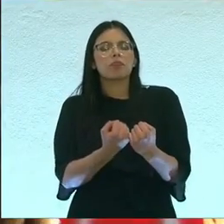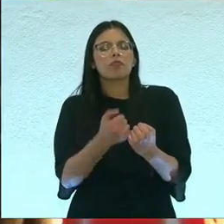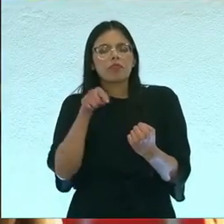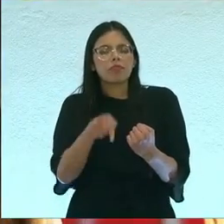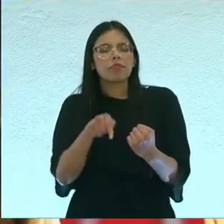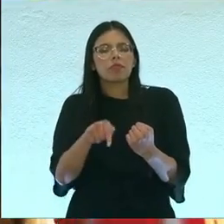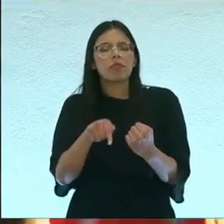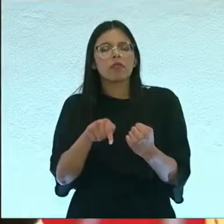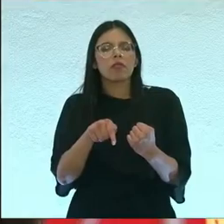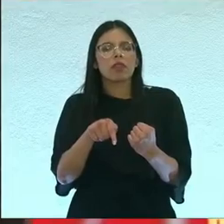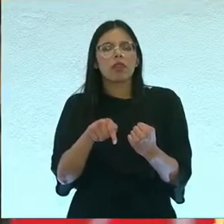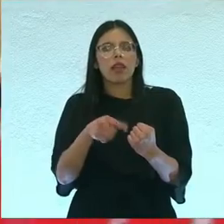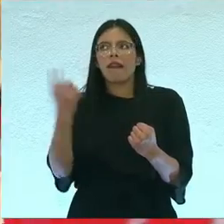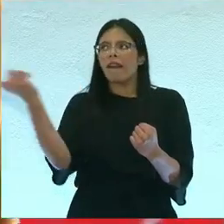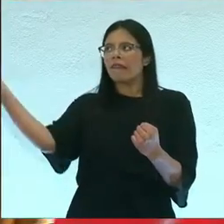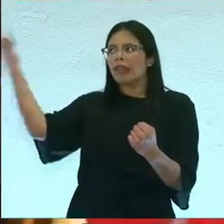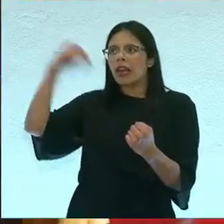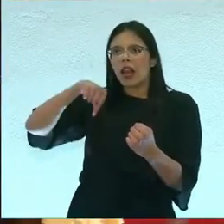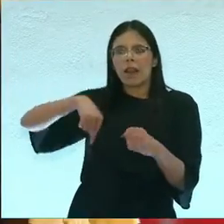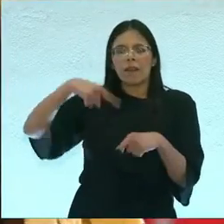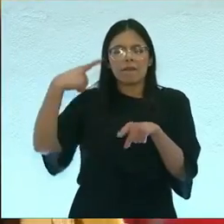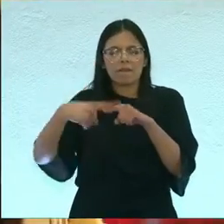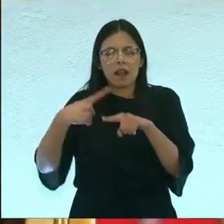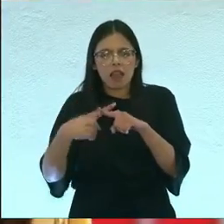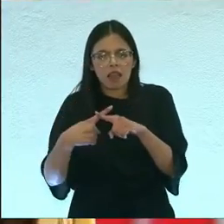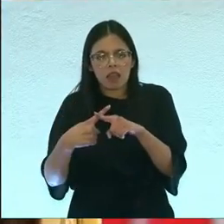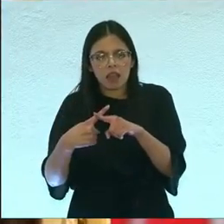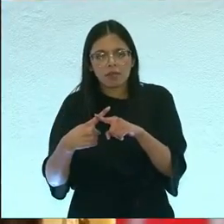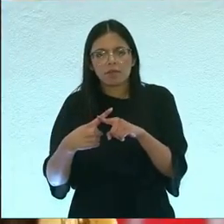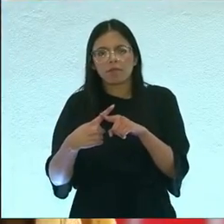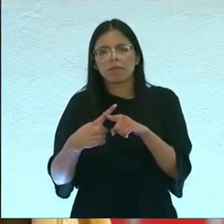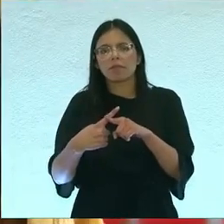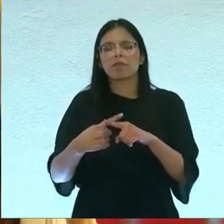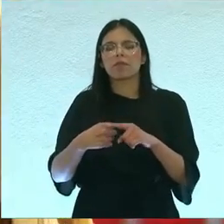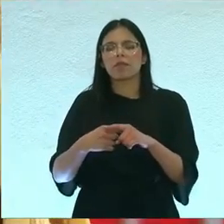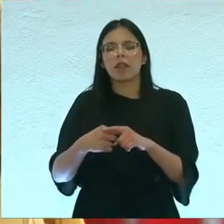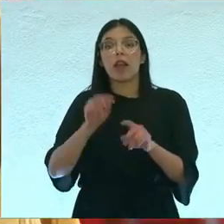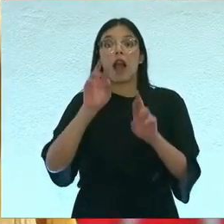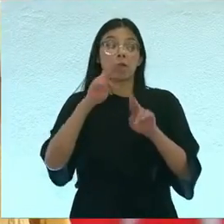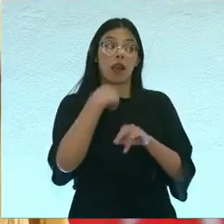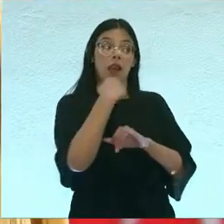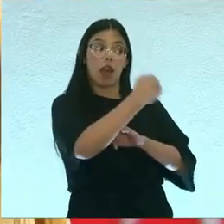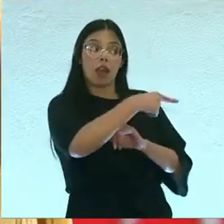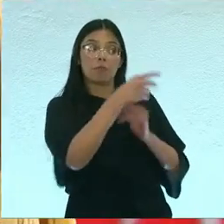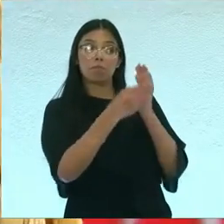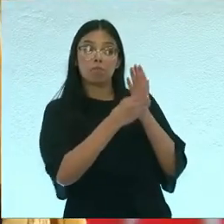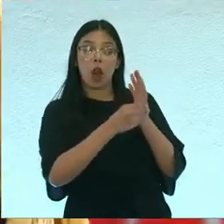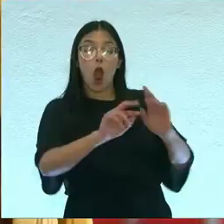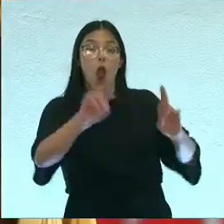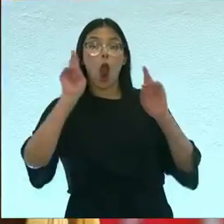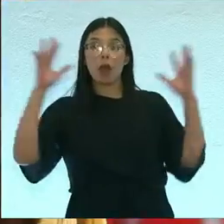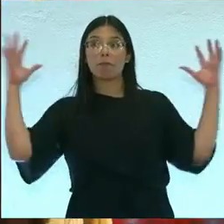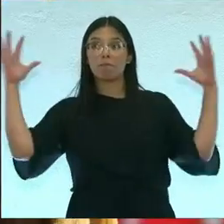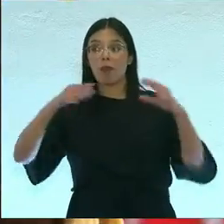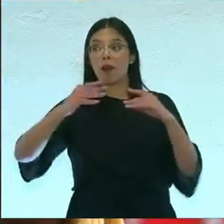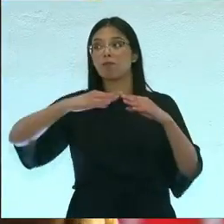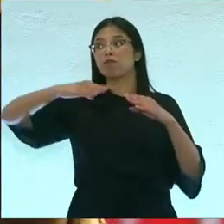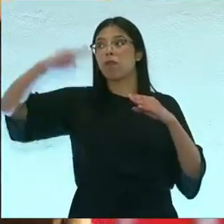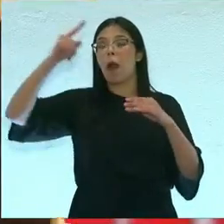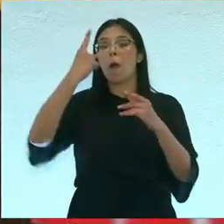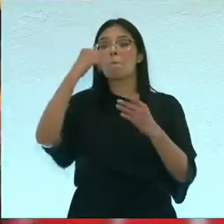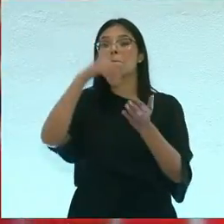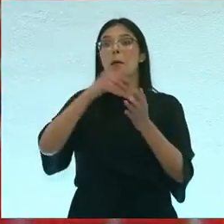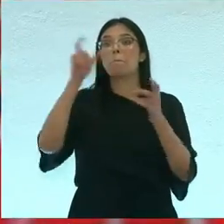y viniendo a una fiesta en la que espero ministro este año superemos el millón el año pasado